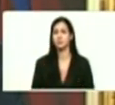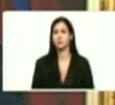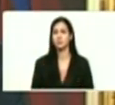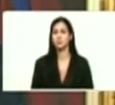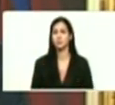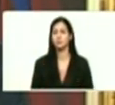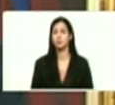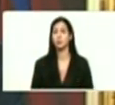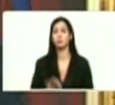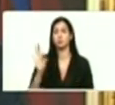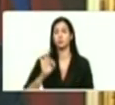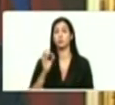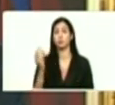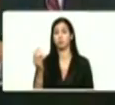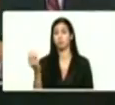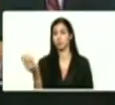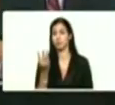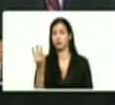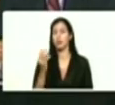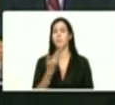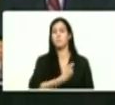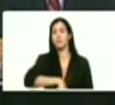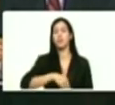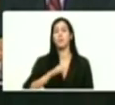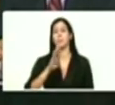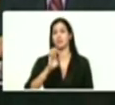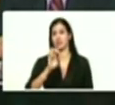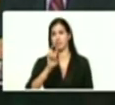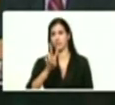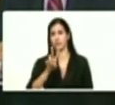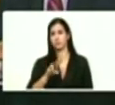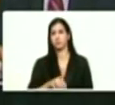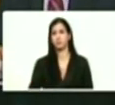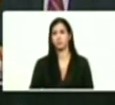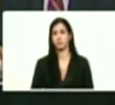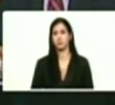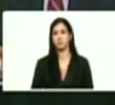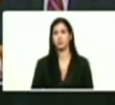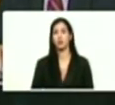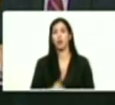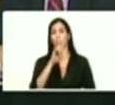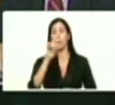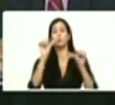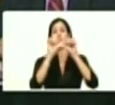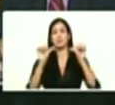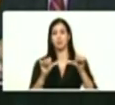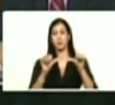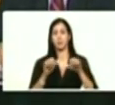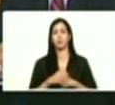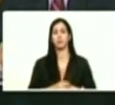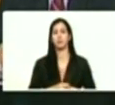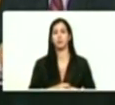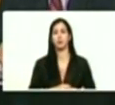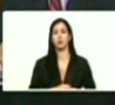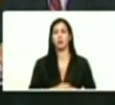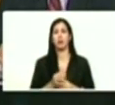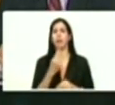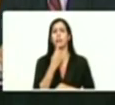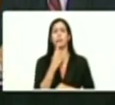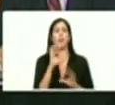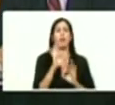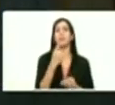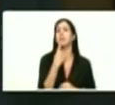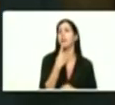los nombra ustedes presidente del Banco Central de Venezuela es un sistema que nadie vaya a